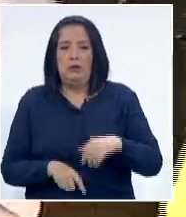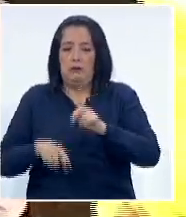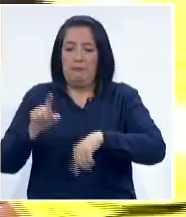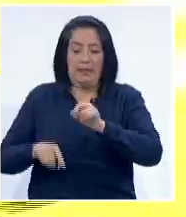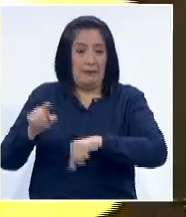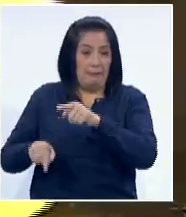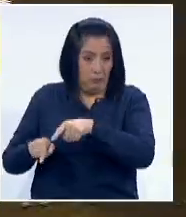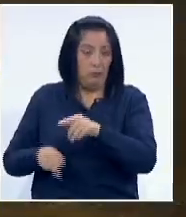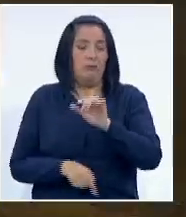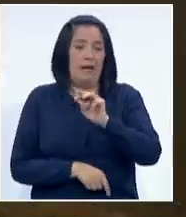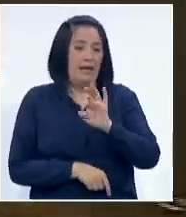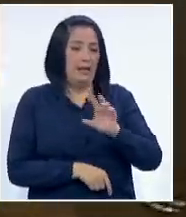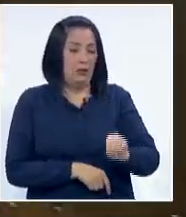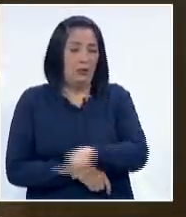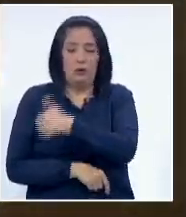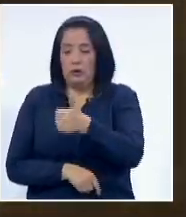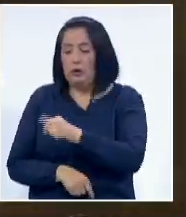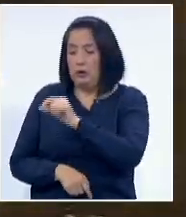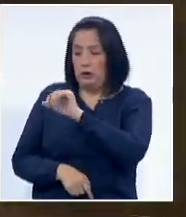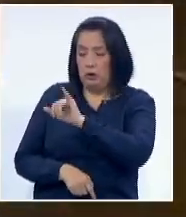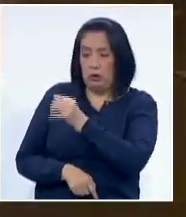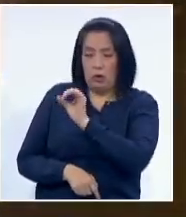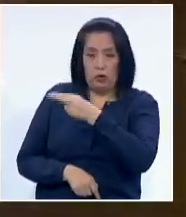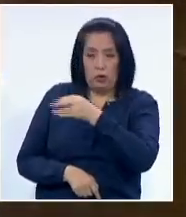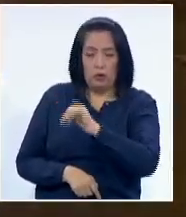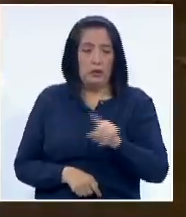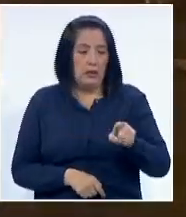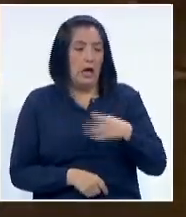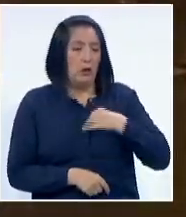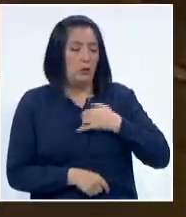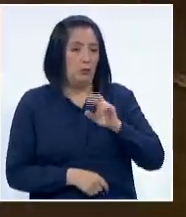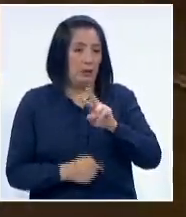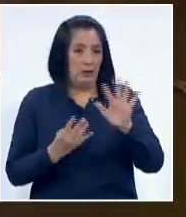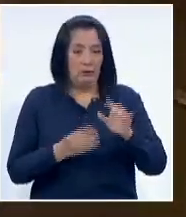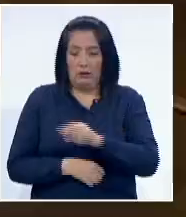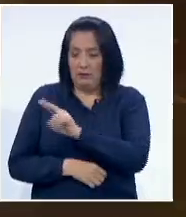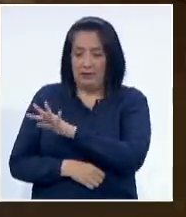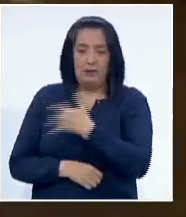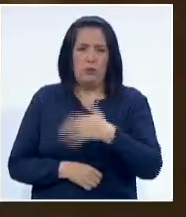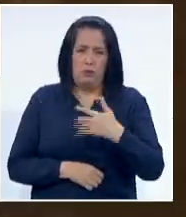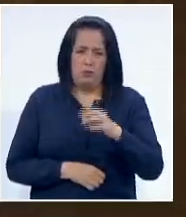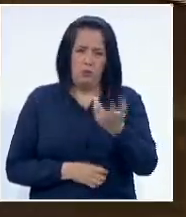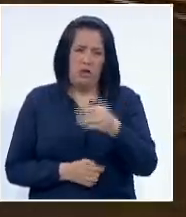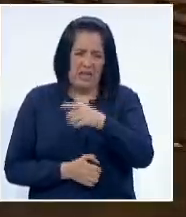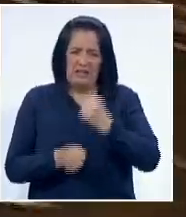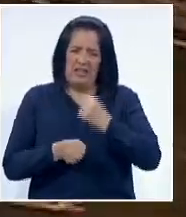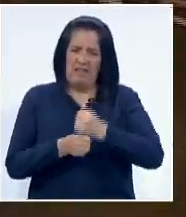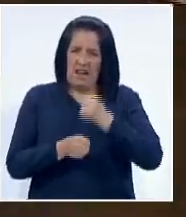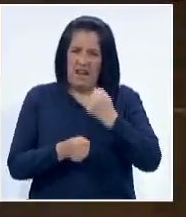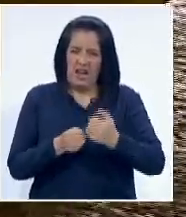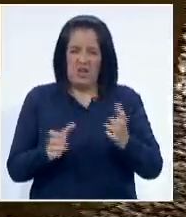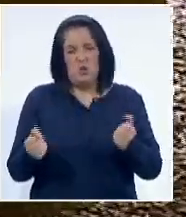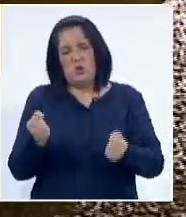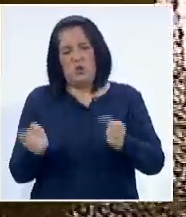Alfonso Celarayán y Johnny Cueva Gonzalo, de 29 y 25 años, terminaban de realizar trabajos de instalación de gas. Regresaban